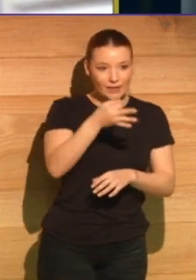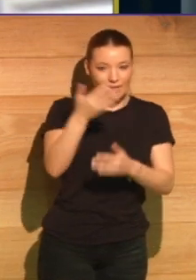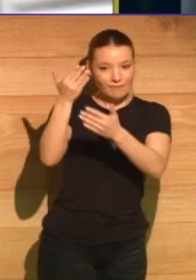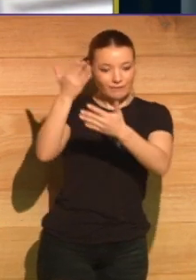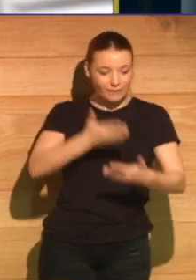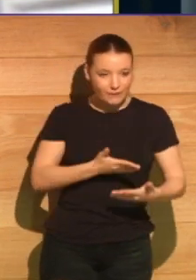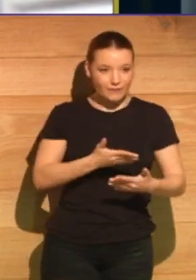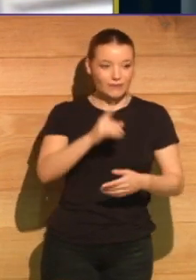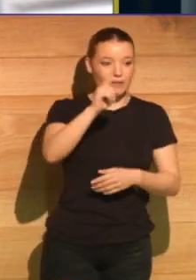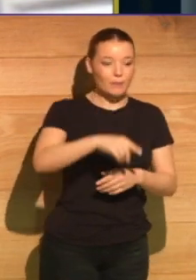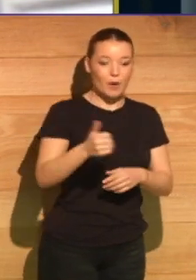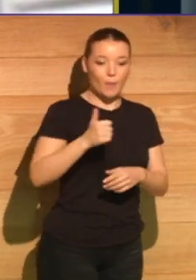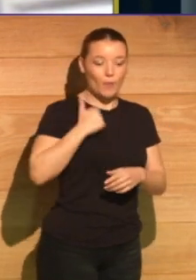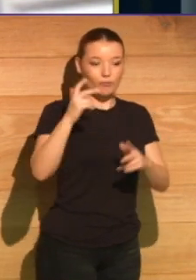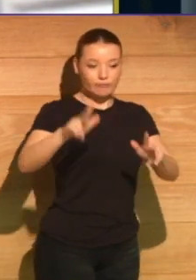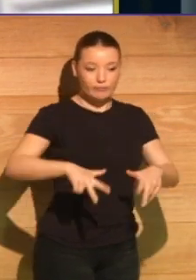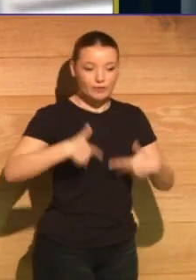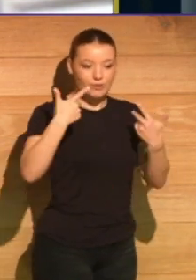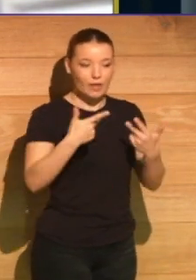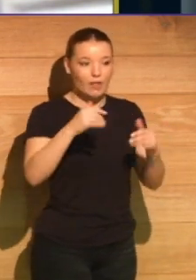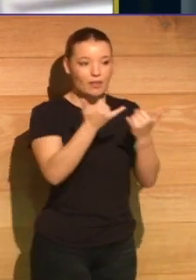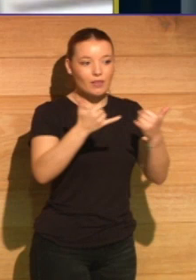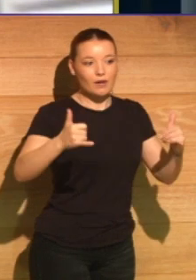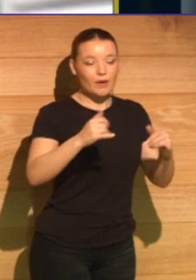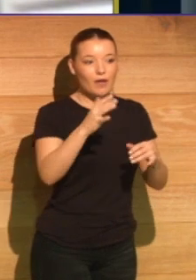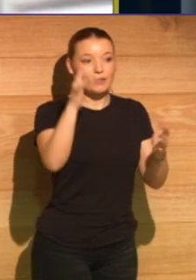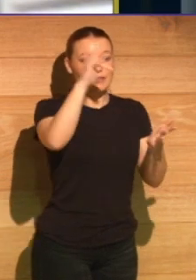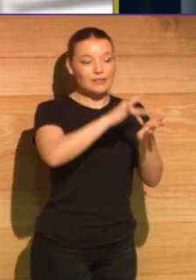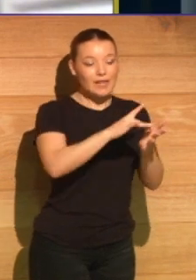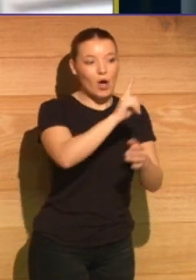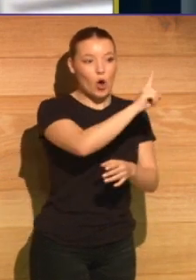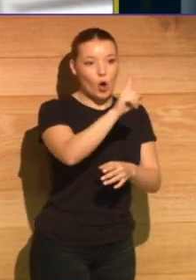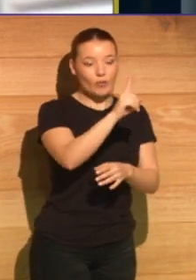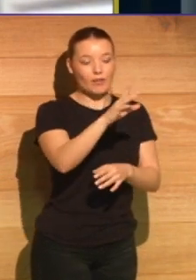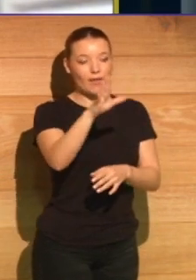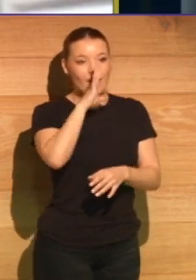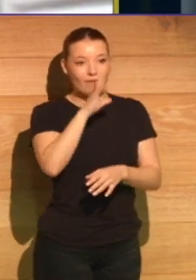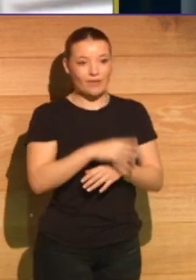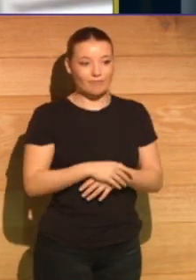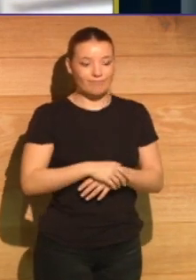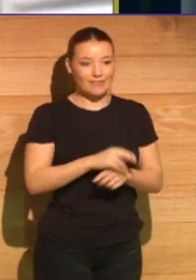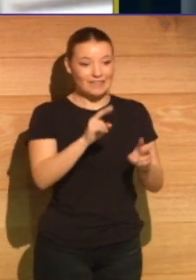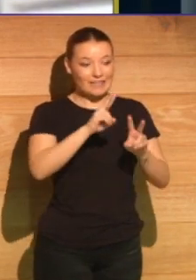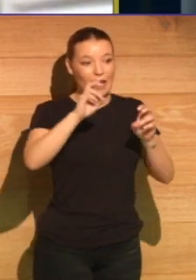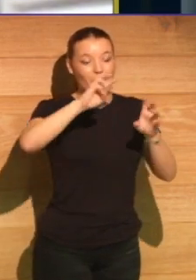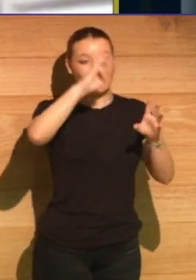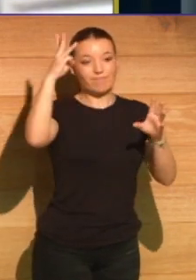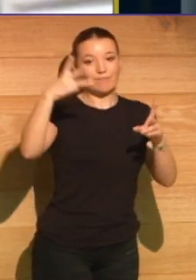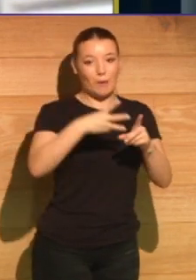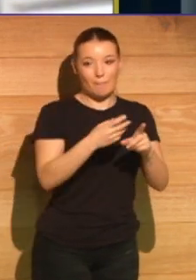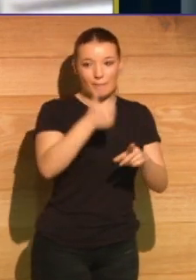de celebrar este 11F, más virtual que nunca. Y gracias